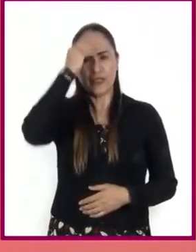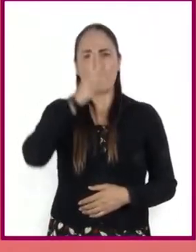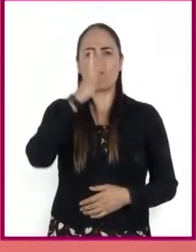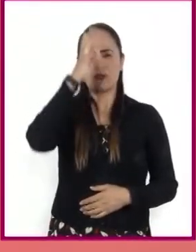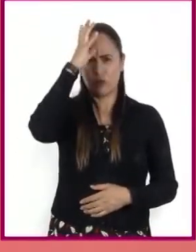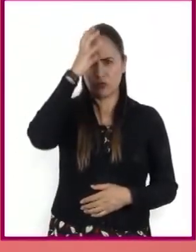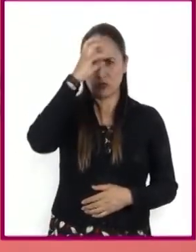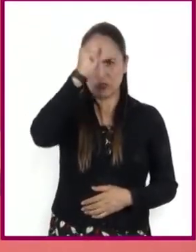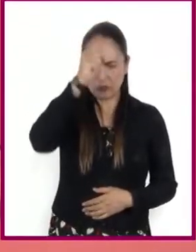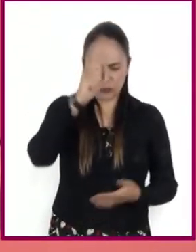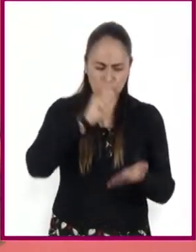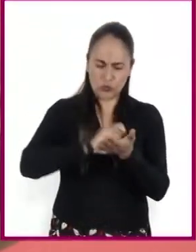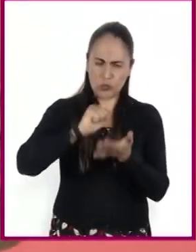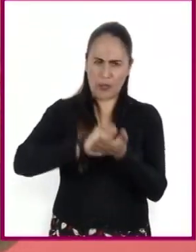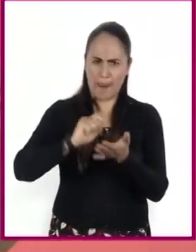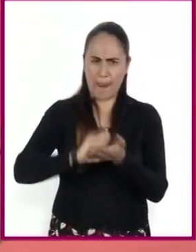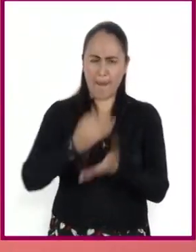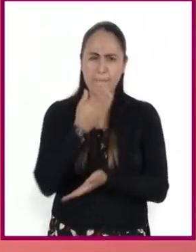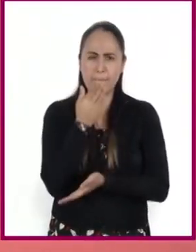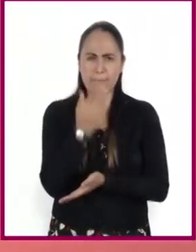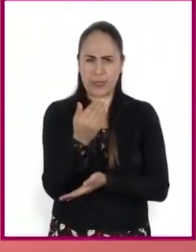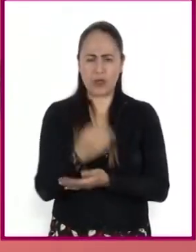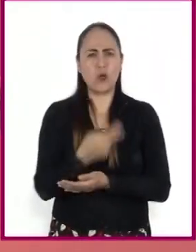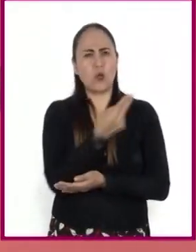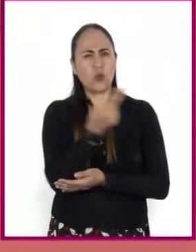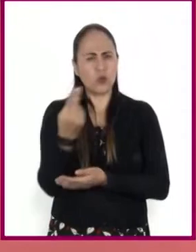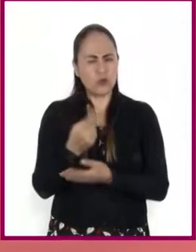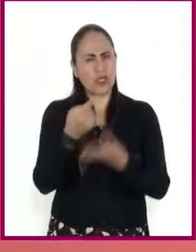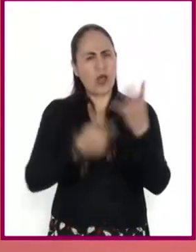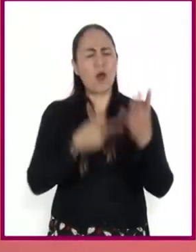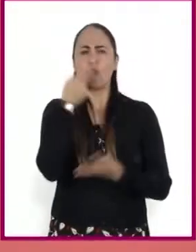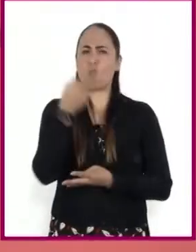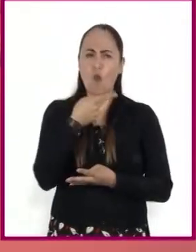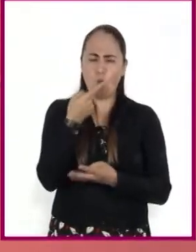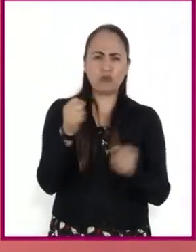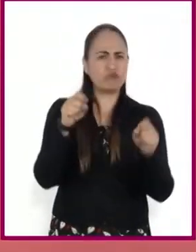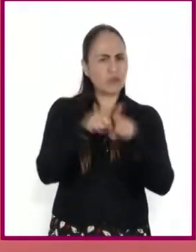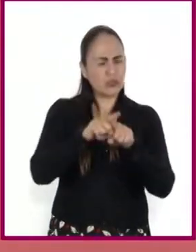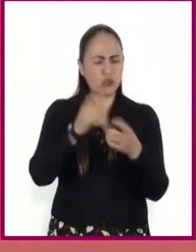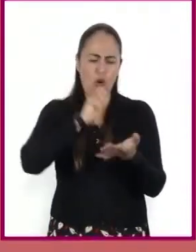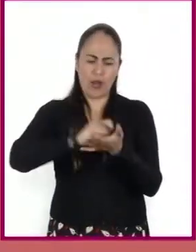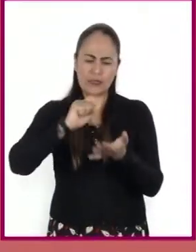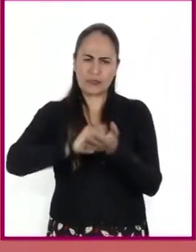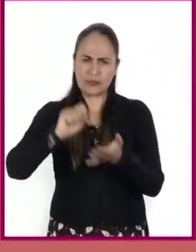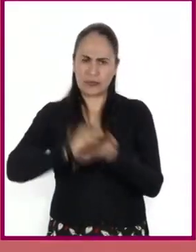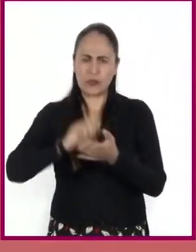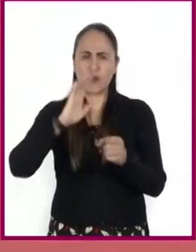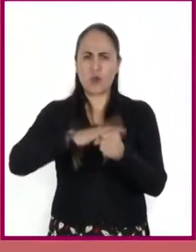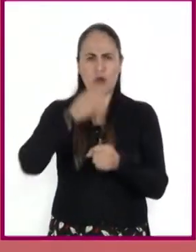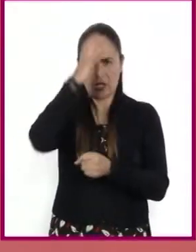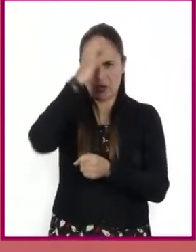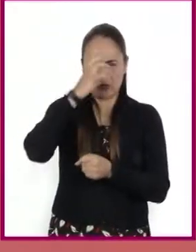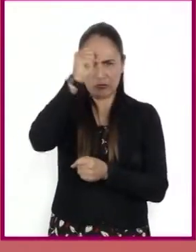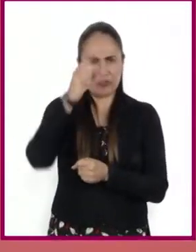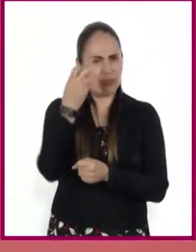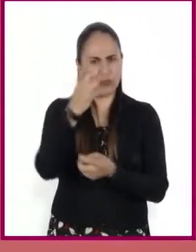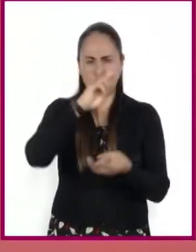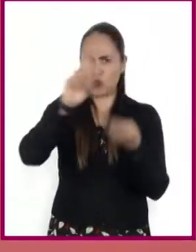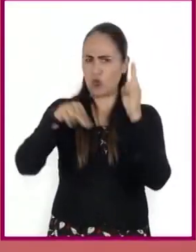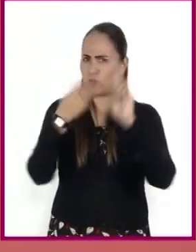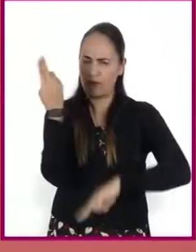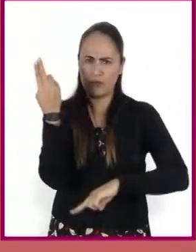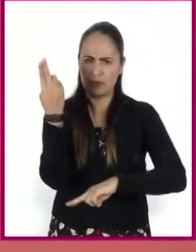de conceptos les ayudará a mejorar su expresión, tanto oral como escrita, ya que las definiciones son universales, es